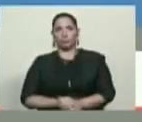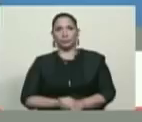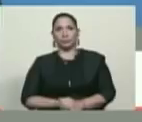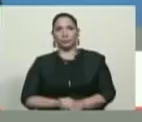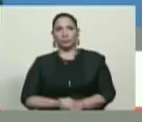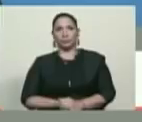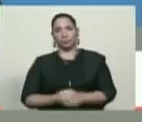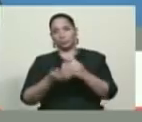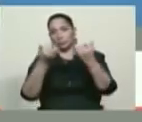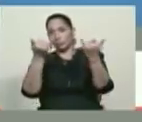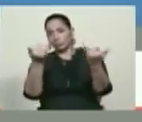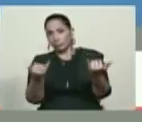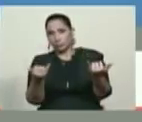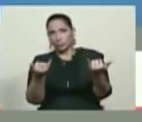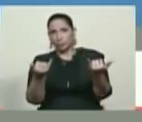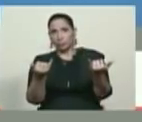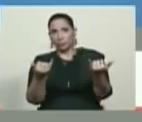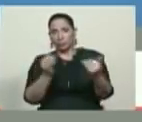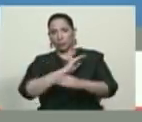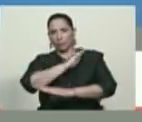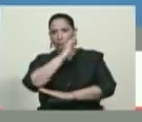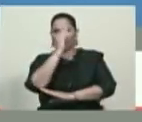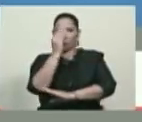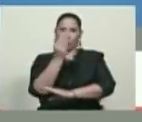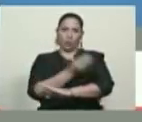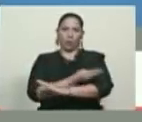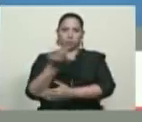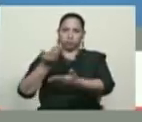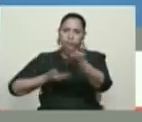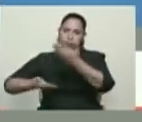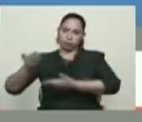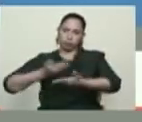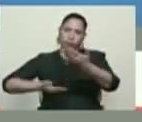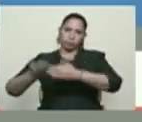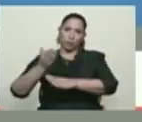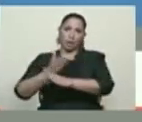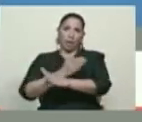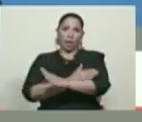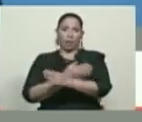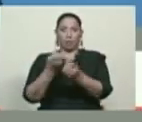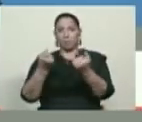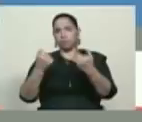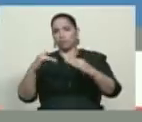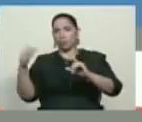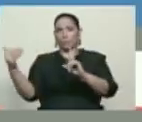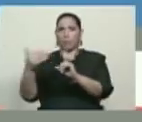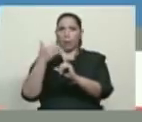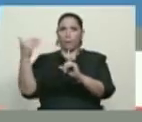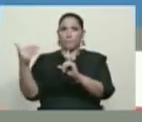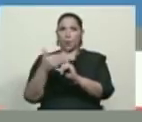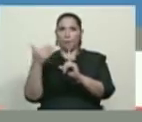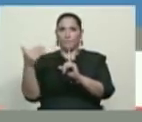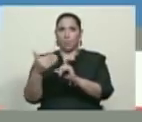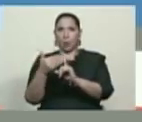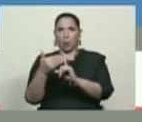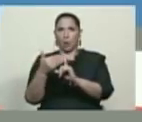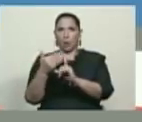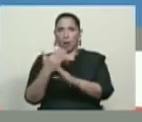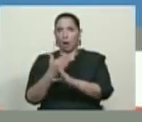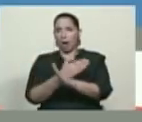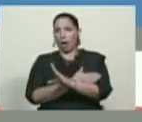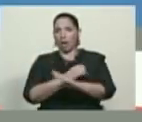el momento de fortalecer el multilateralismo, ¿no? Ante tantos ataques, ante tantas